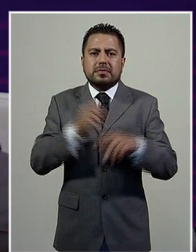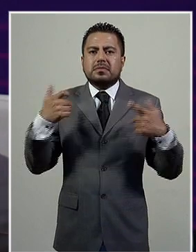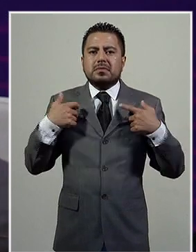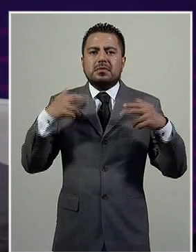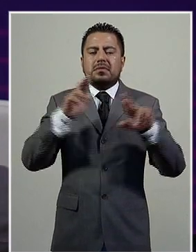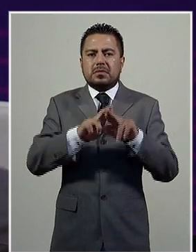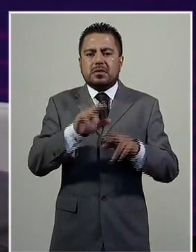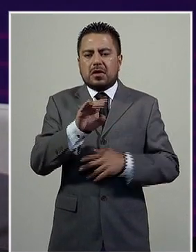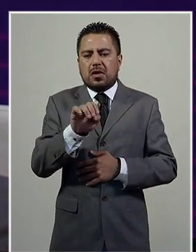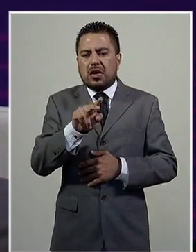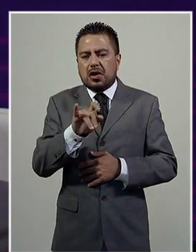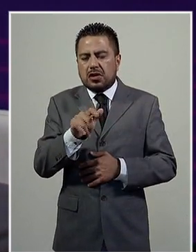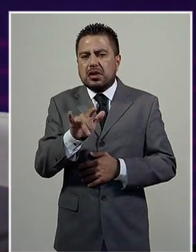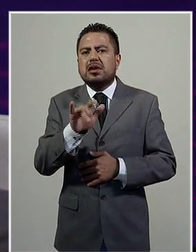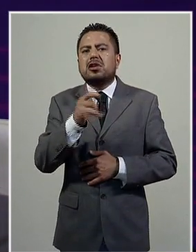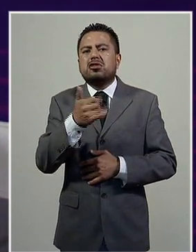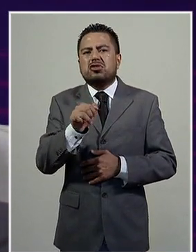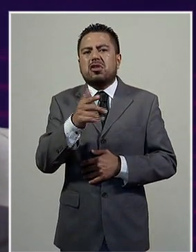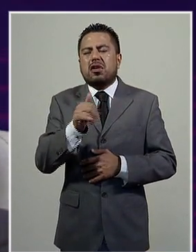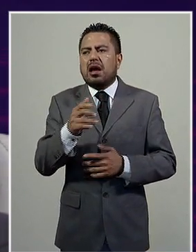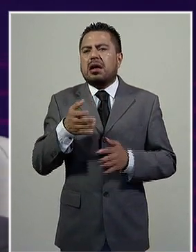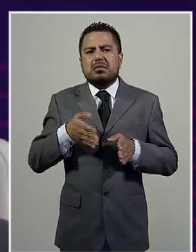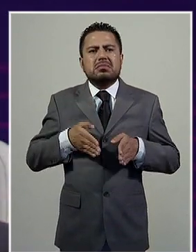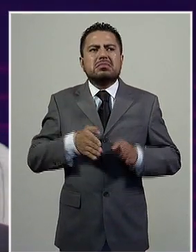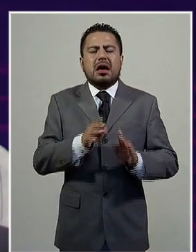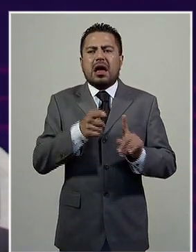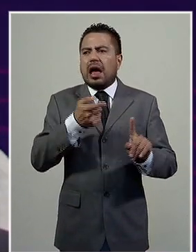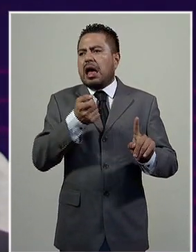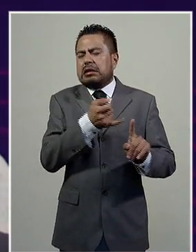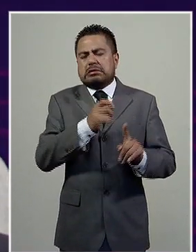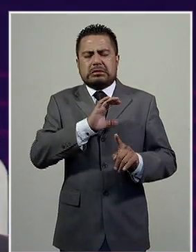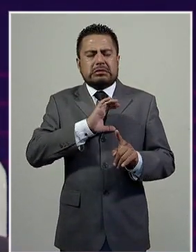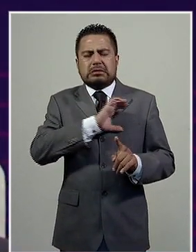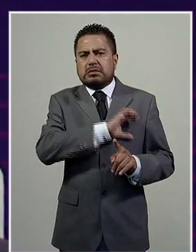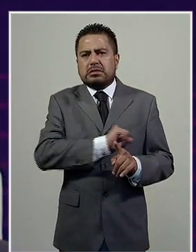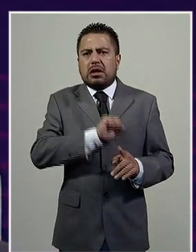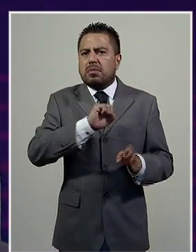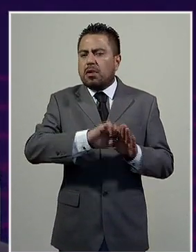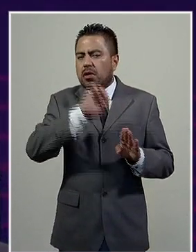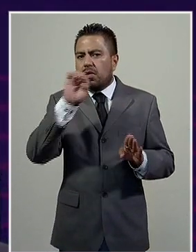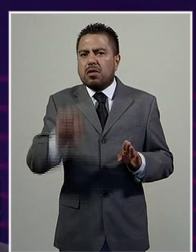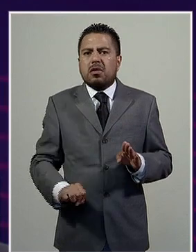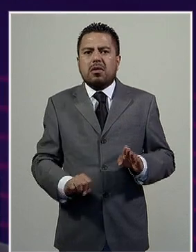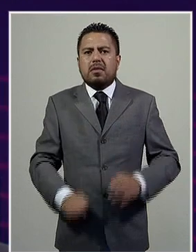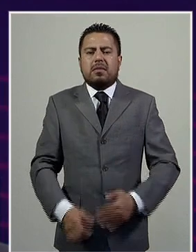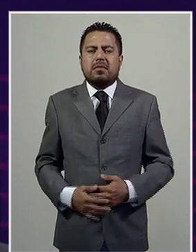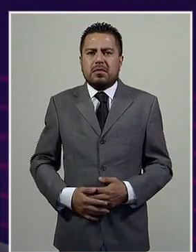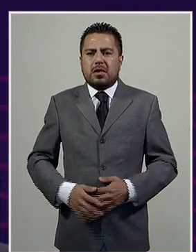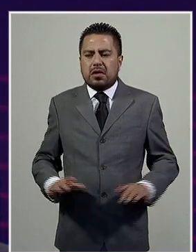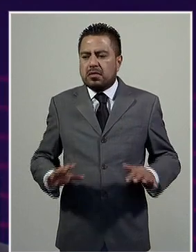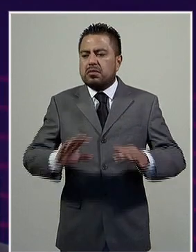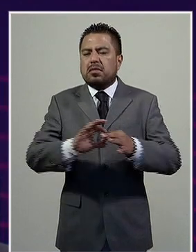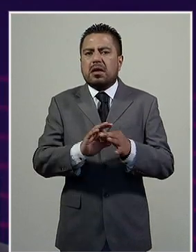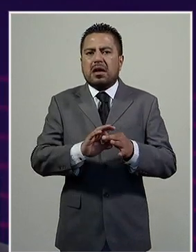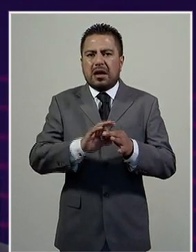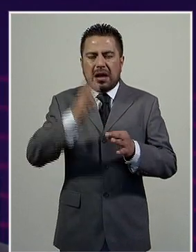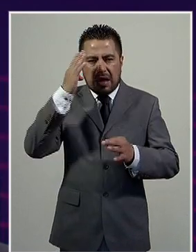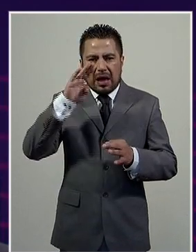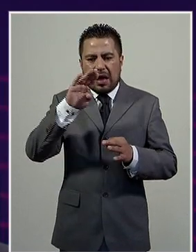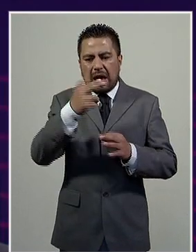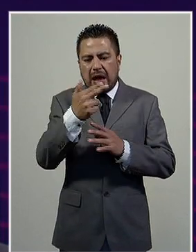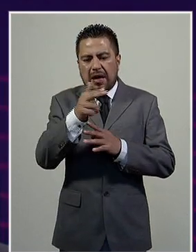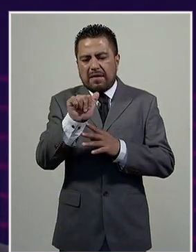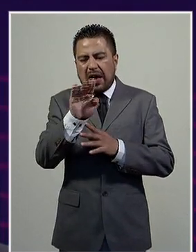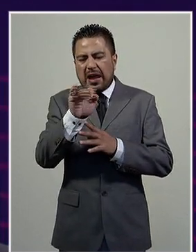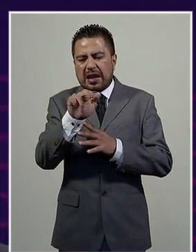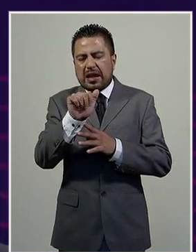de Kundalini Yoga y que también siguen el camino de Sikh Dharma, que les encantaría, por ejemplo, adoptar la bana de tiempo completo y